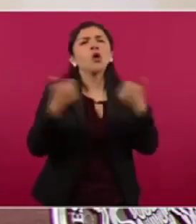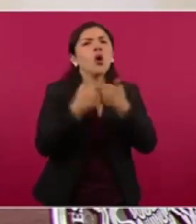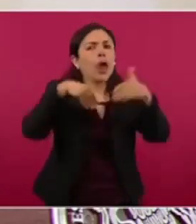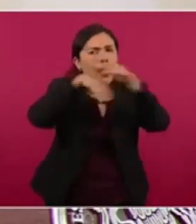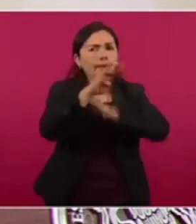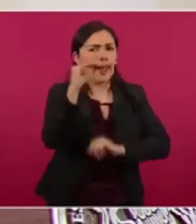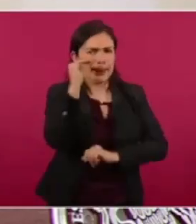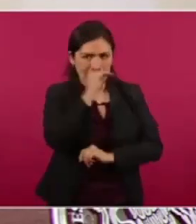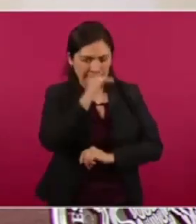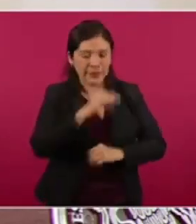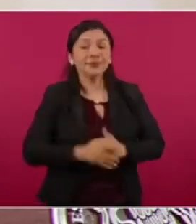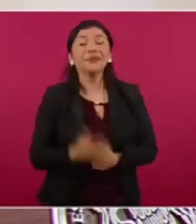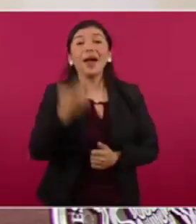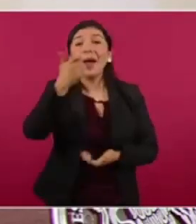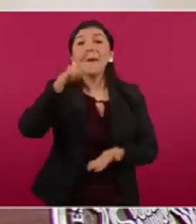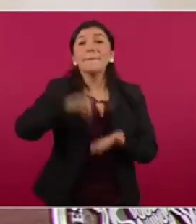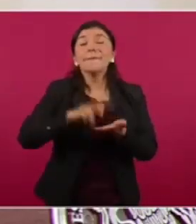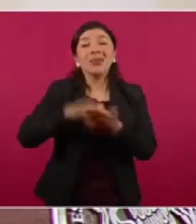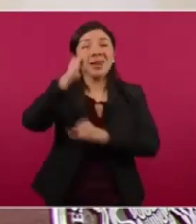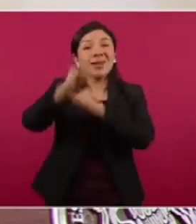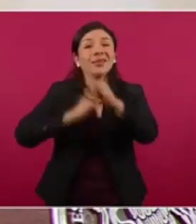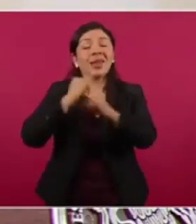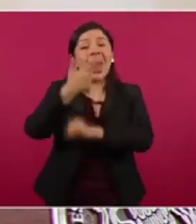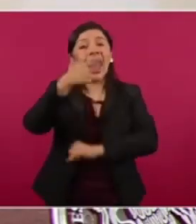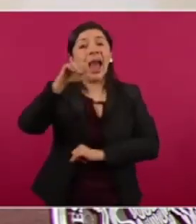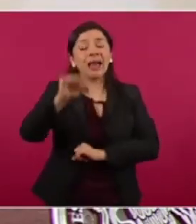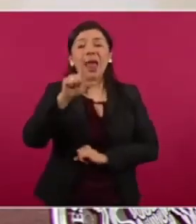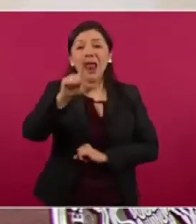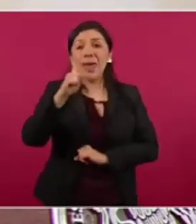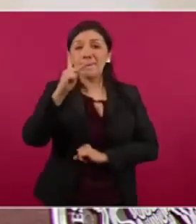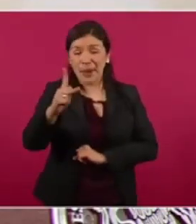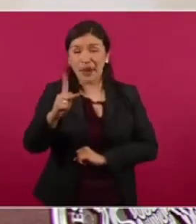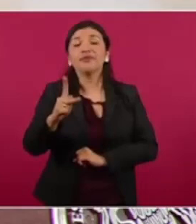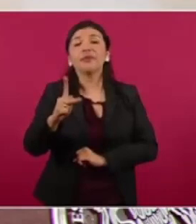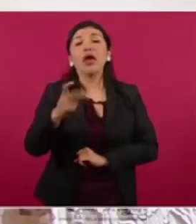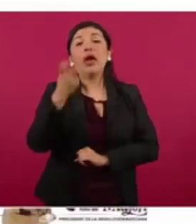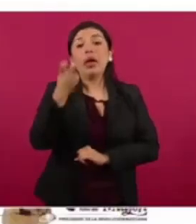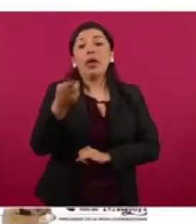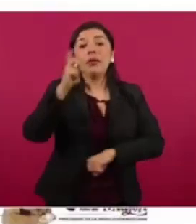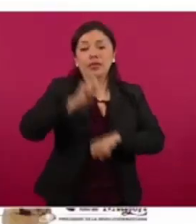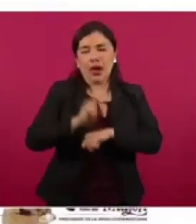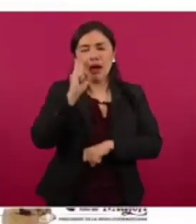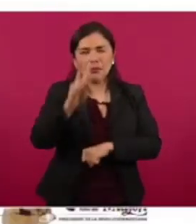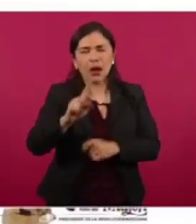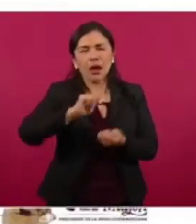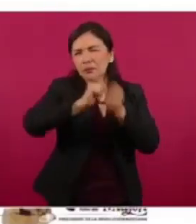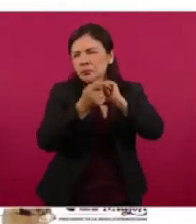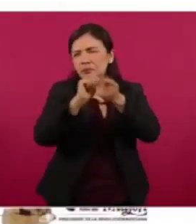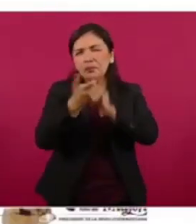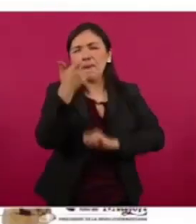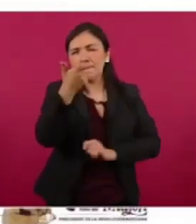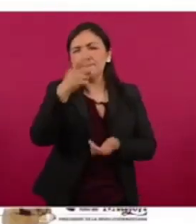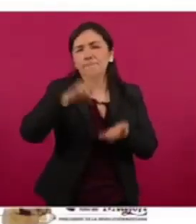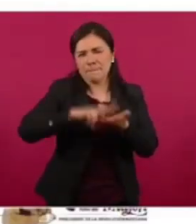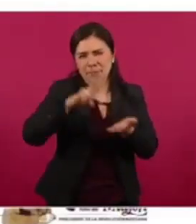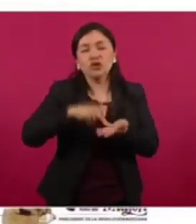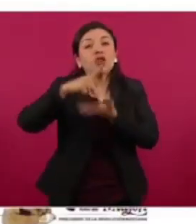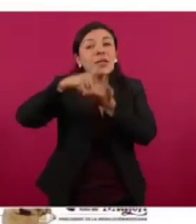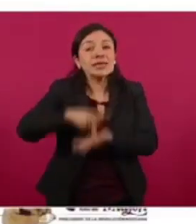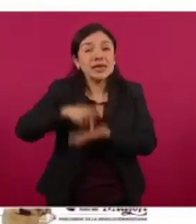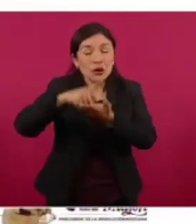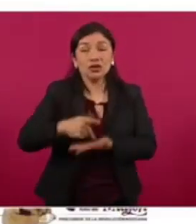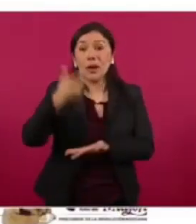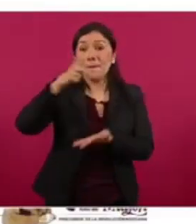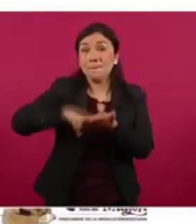cuál fue el precio internacional del gas LP con un corte el primero de junio. Si lo convertimos a pesos y a kilos, el precio